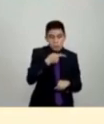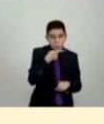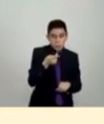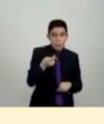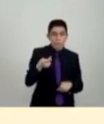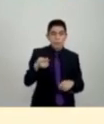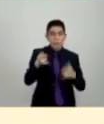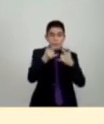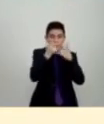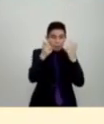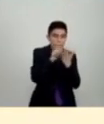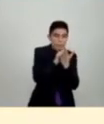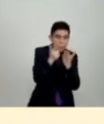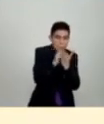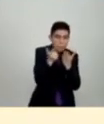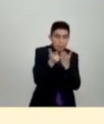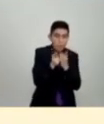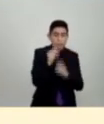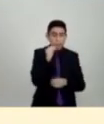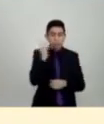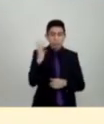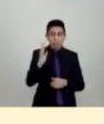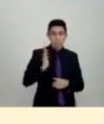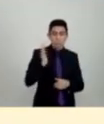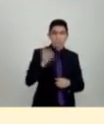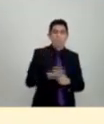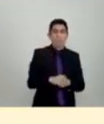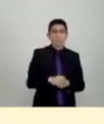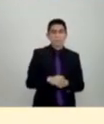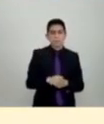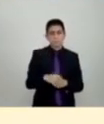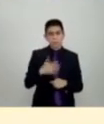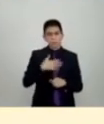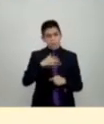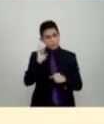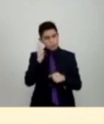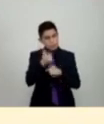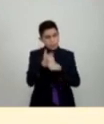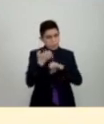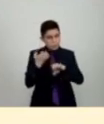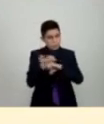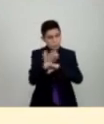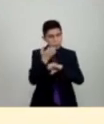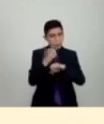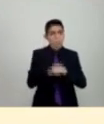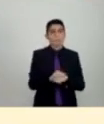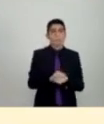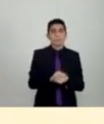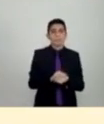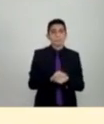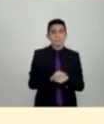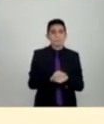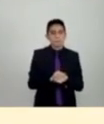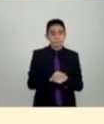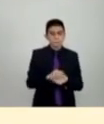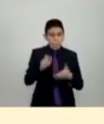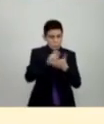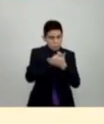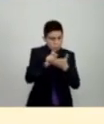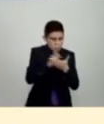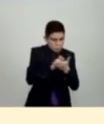era extraordinario. Me di cuenta, por ejemplo, que los norteamericanos son muy buenos para sus